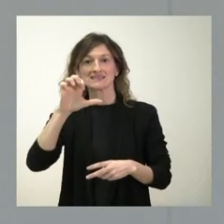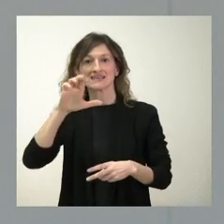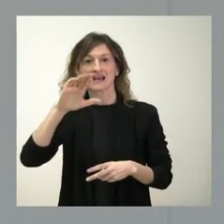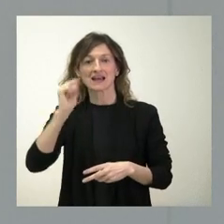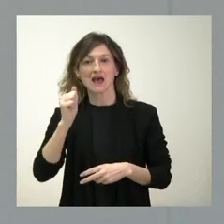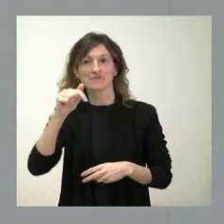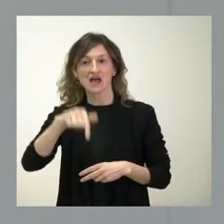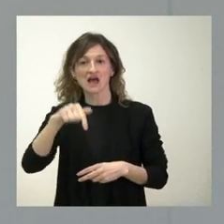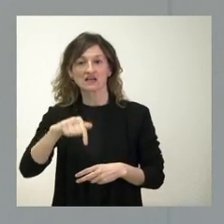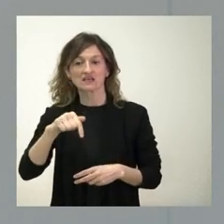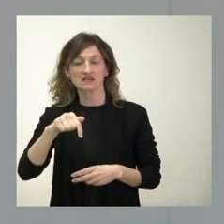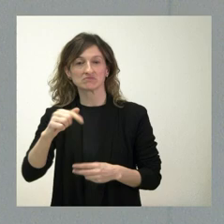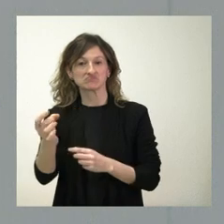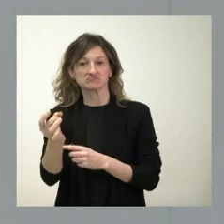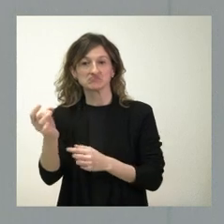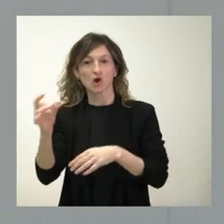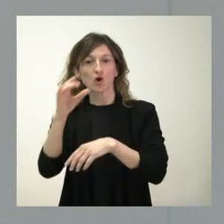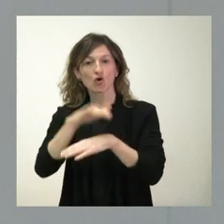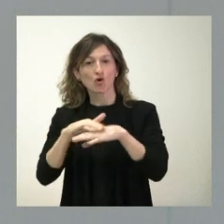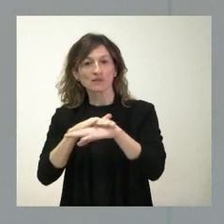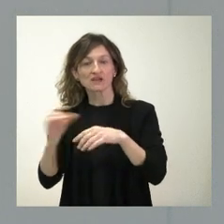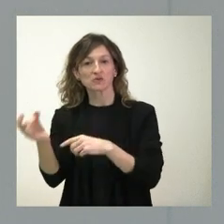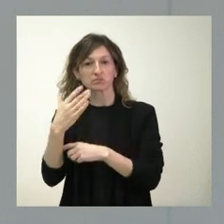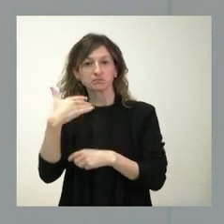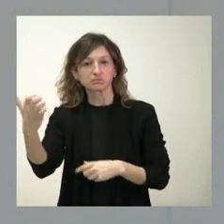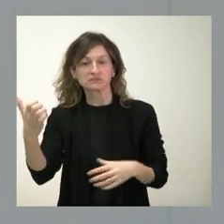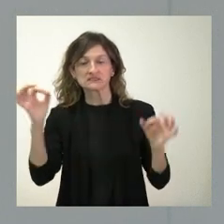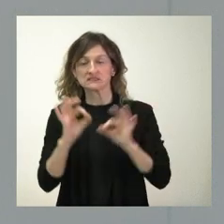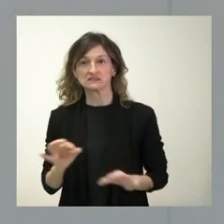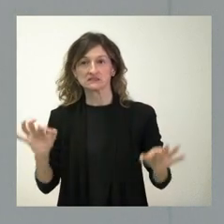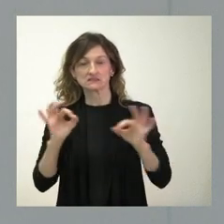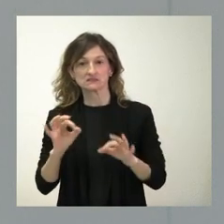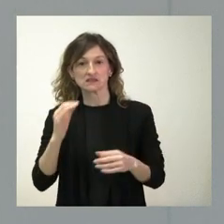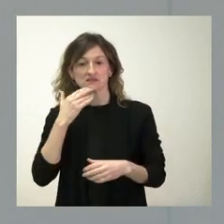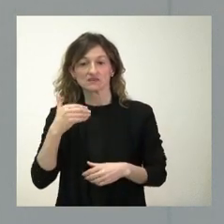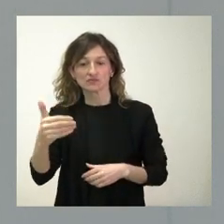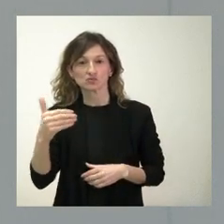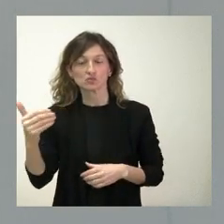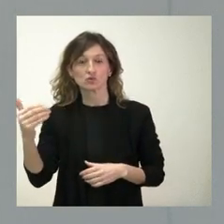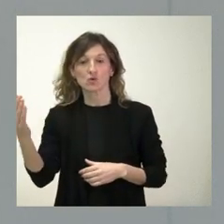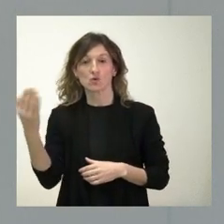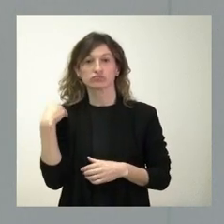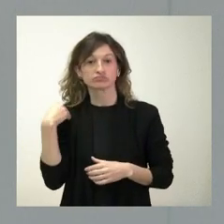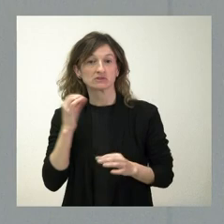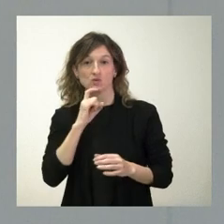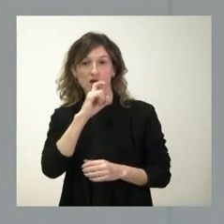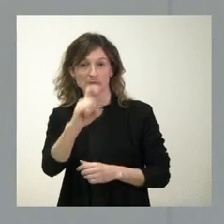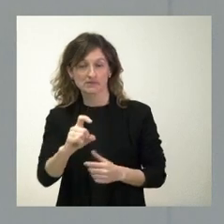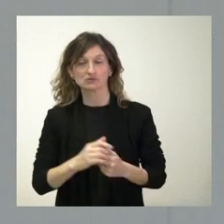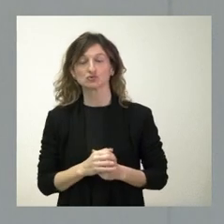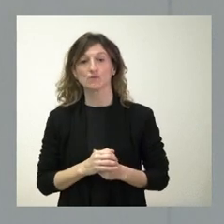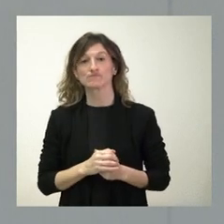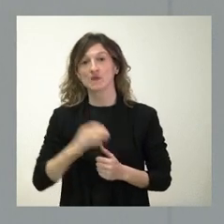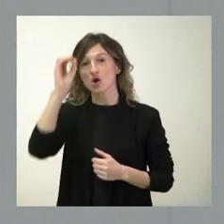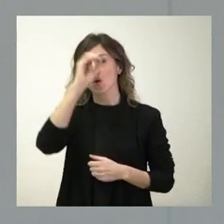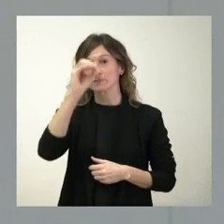recibido aquí ningún requerimiento por parte del Gobierno en torno a este asunto. Si se recibe, pues le informaremos. La posición nuestra respecto de este asunto